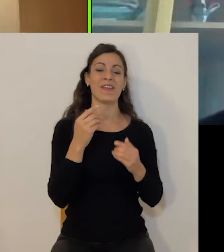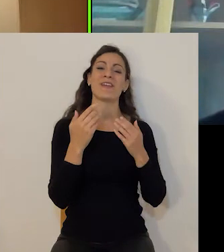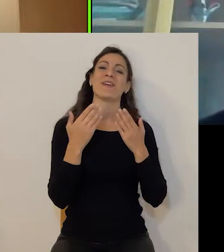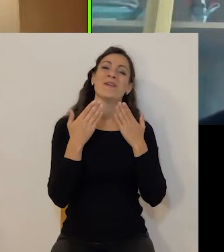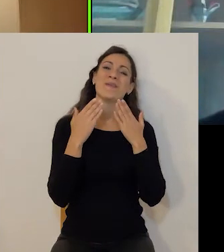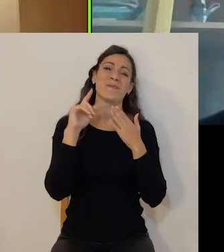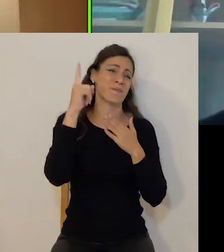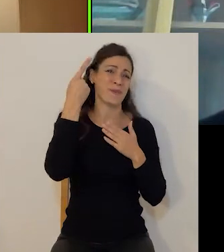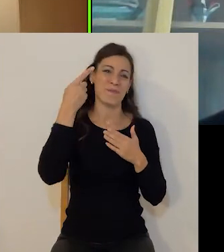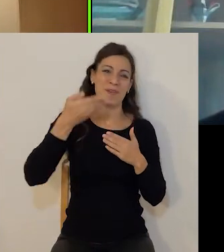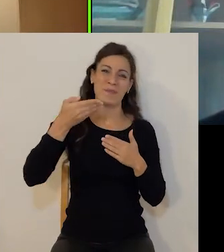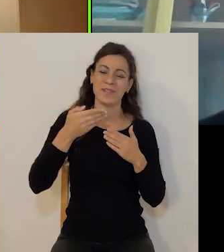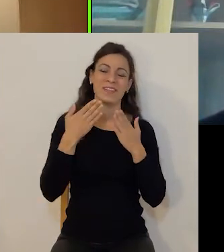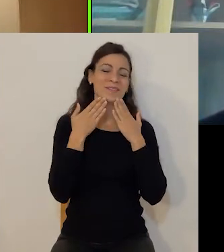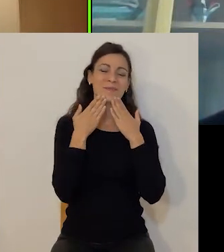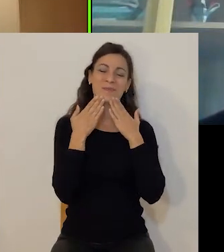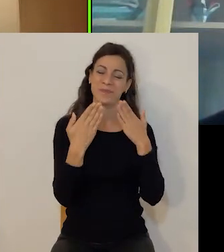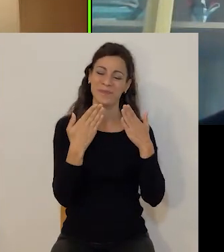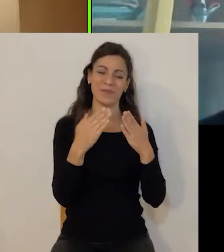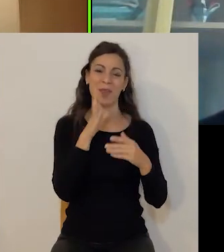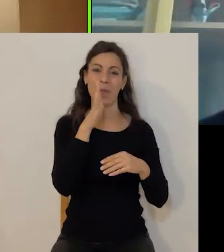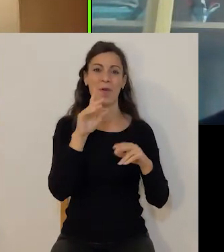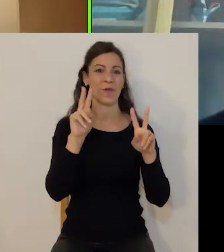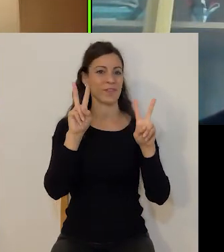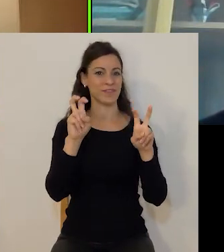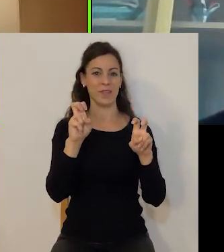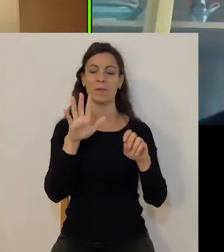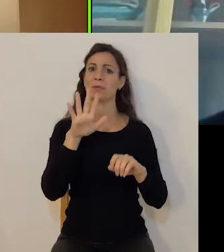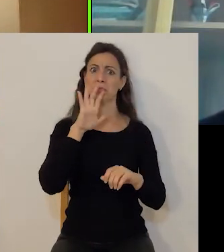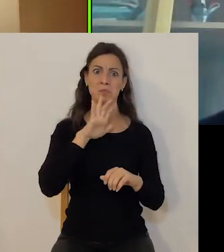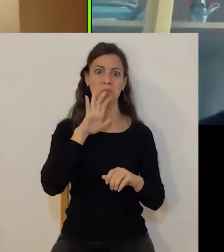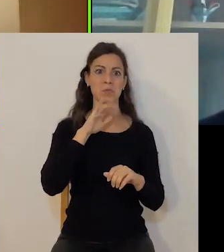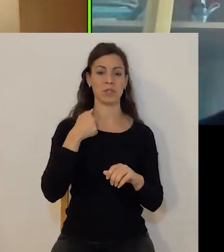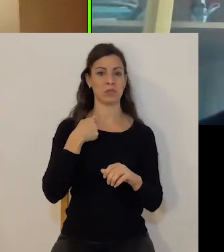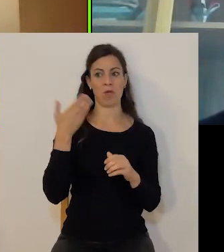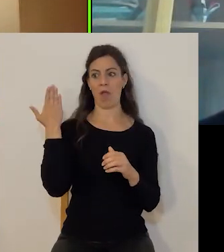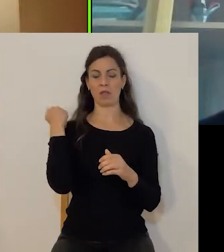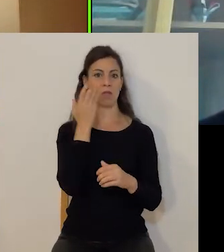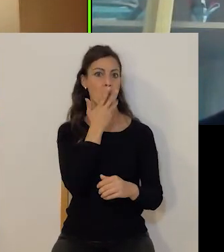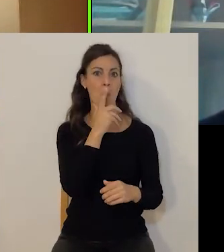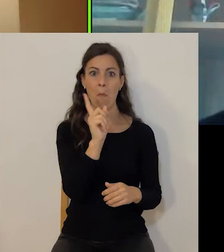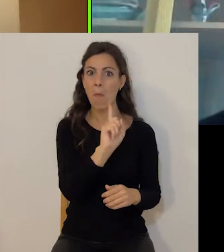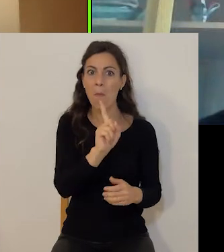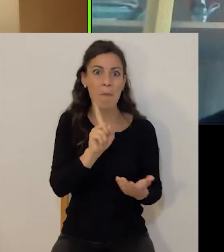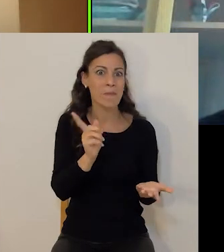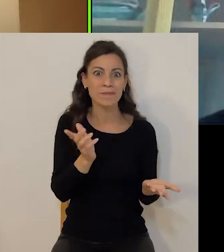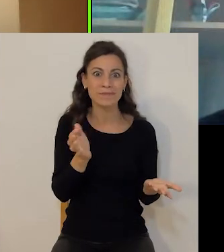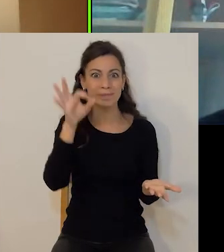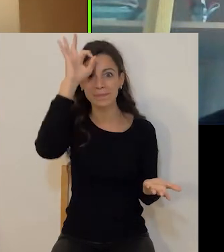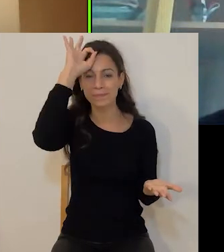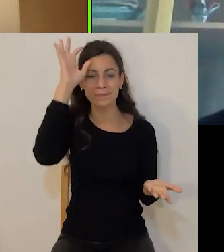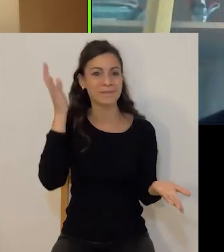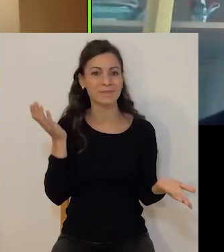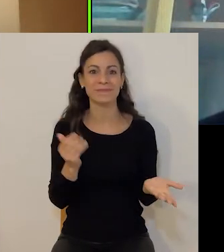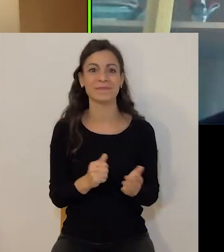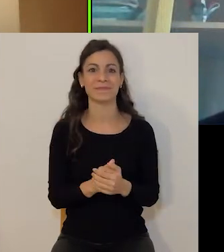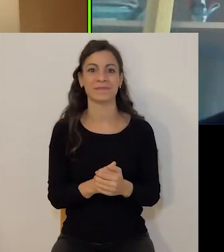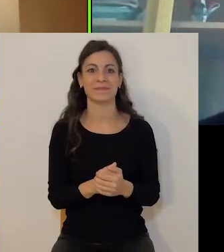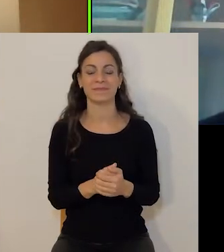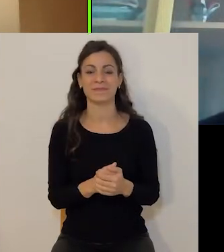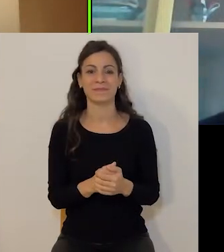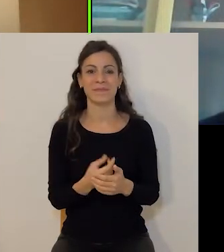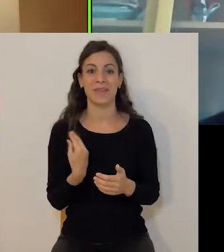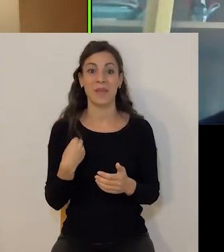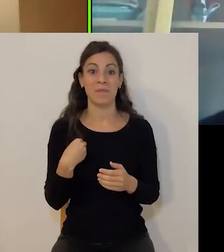gracias porque ha sido un tema muy, muy interesante. Yo personalmente lo desconocía. no entendía el alcance que podría